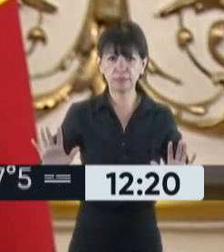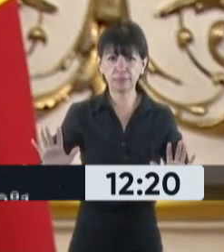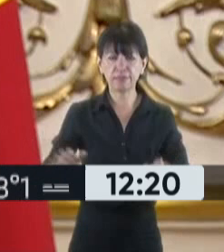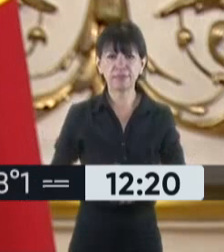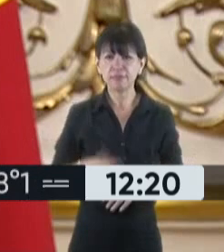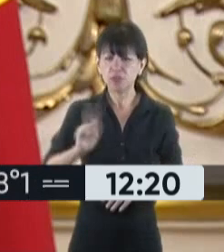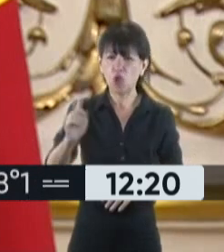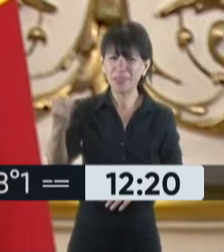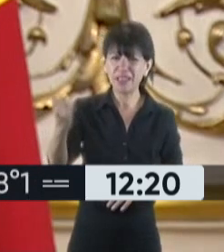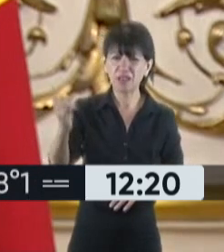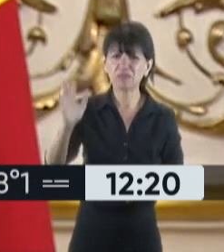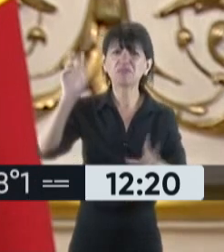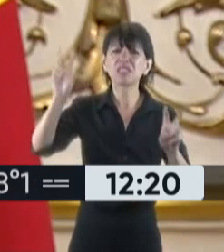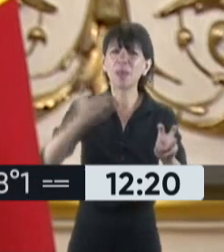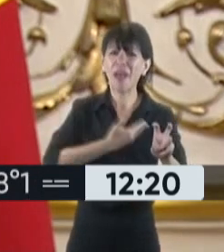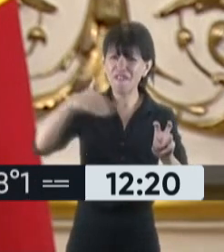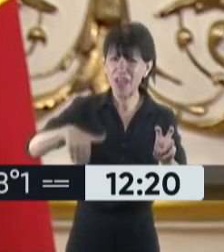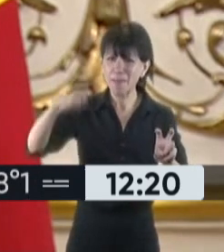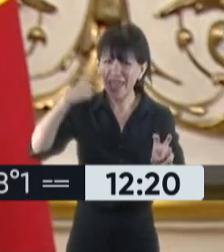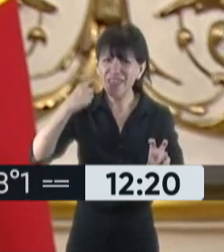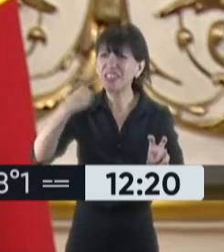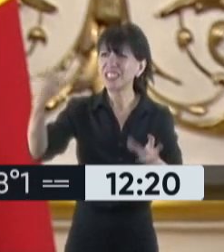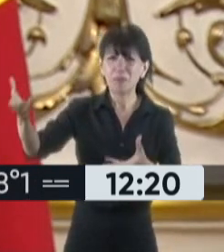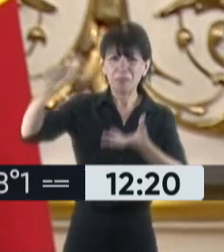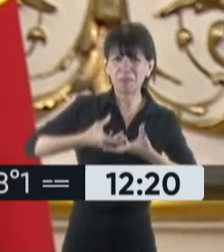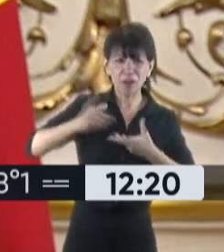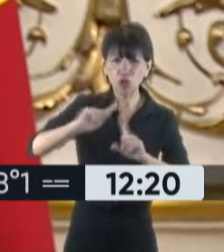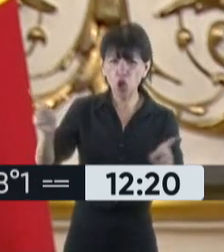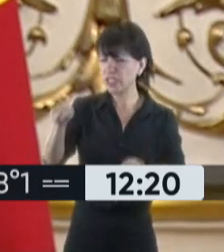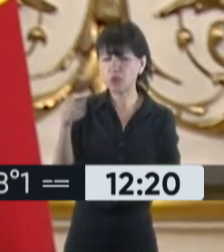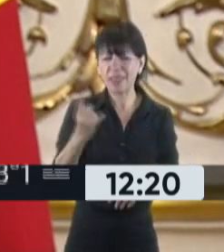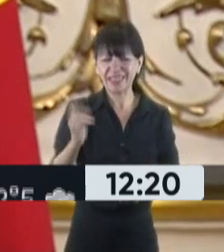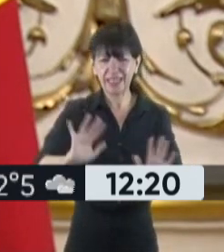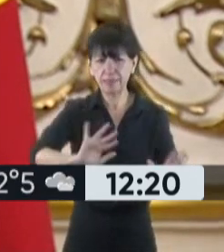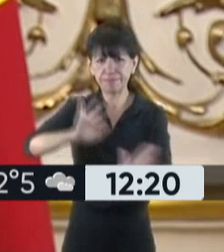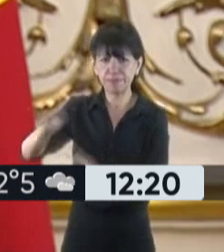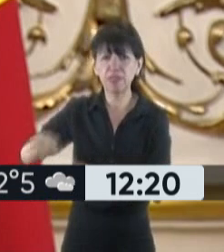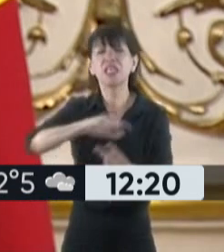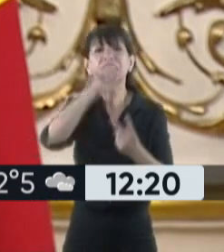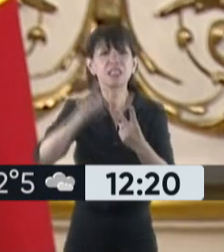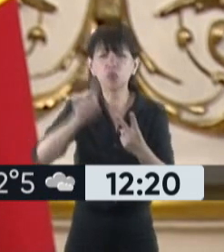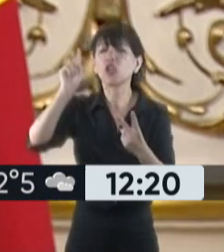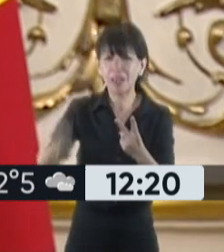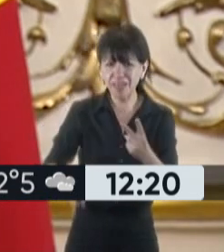No, es mentira. Lo primero es mentira, ¿ok? Y lo segundo también.